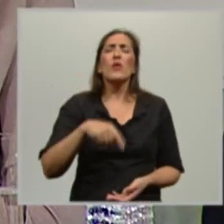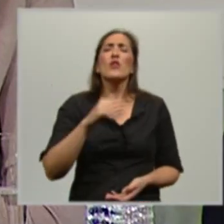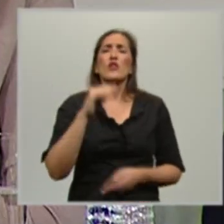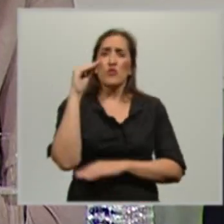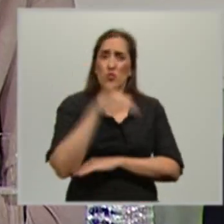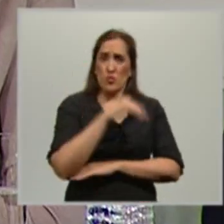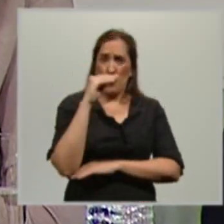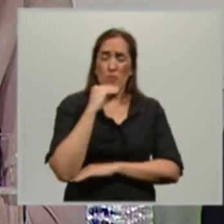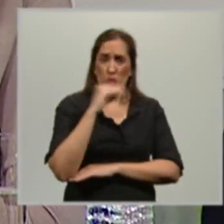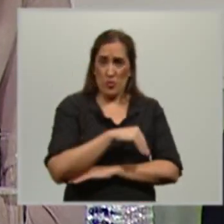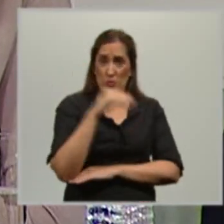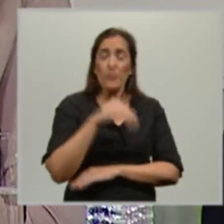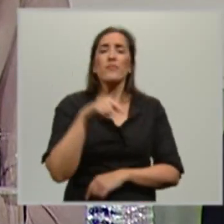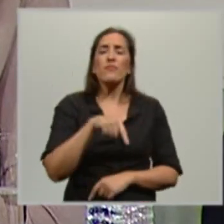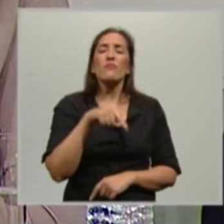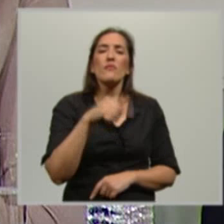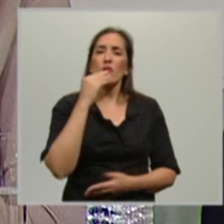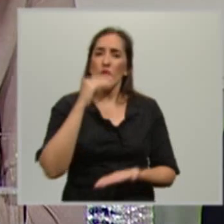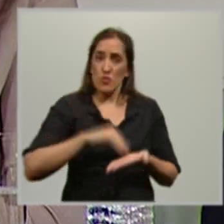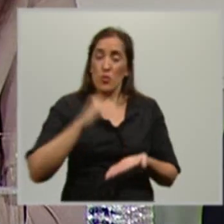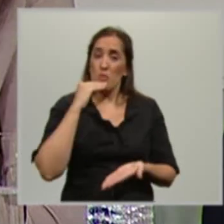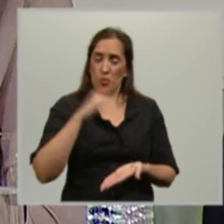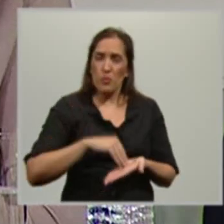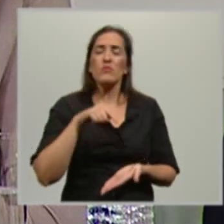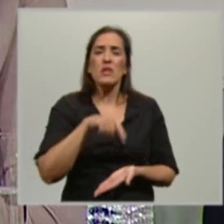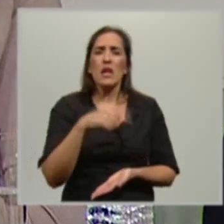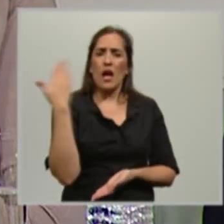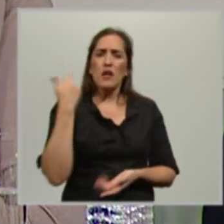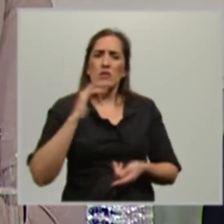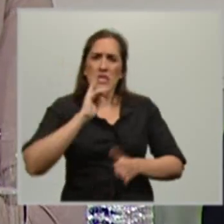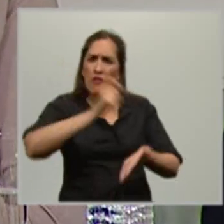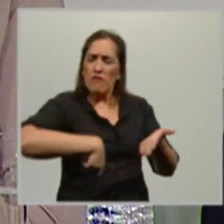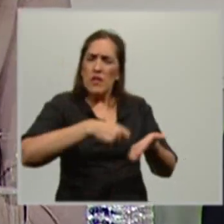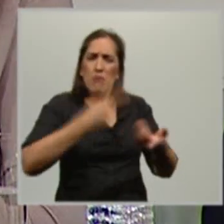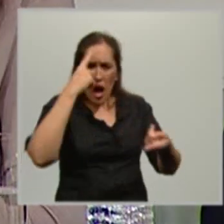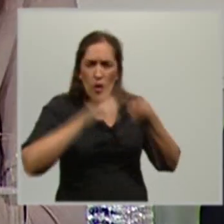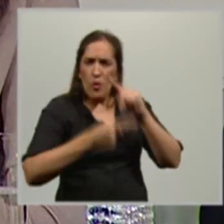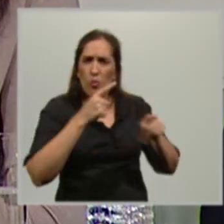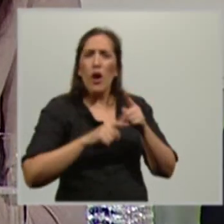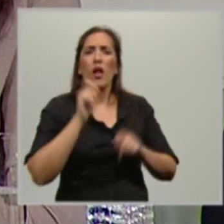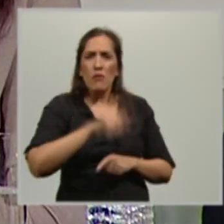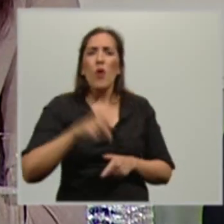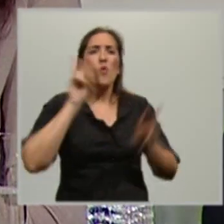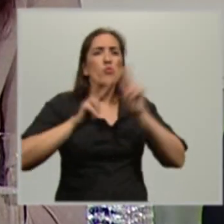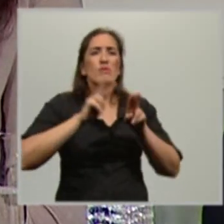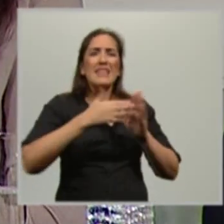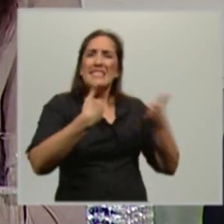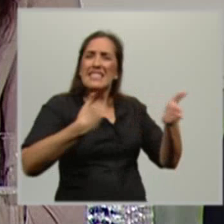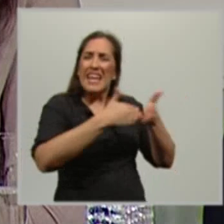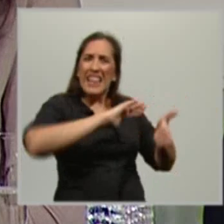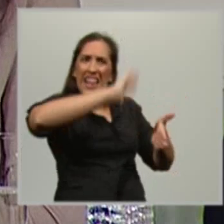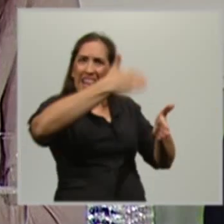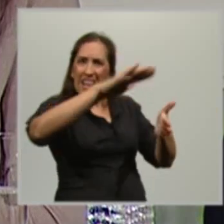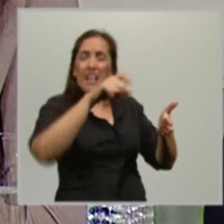yo hice un acuerdo con las autoridades de Chubut para hacer pequeños gasoductos para toda la zona cordillerana del